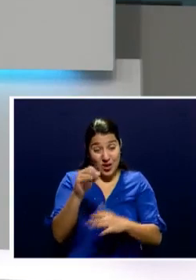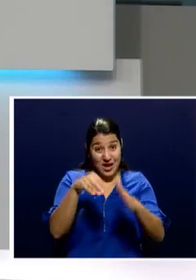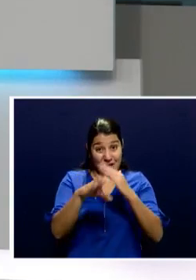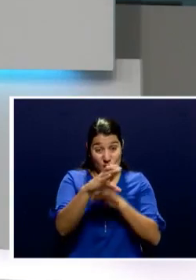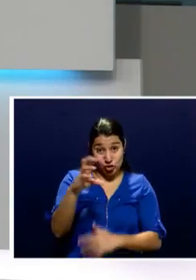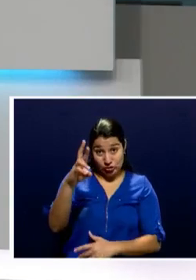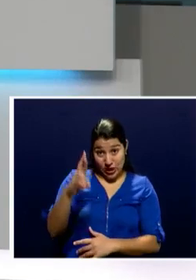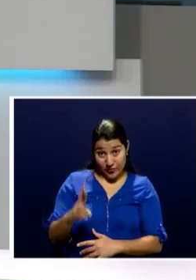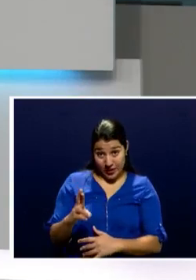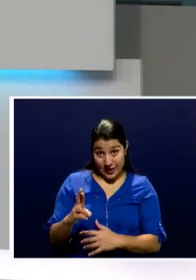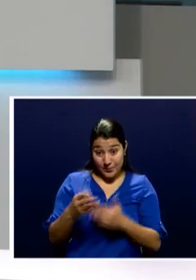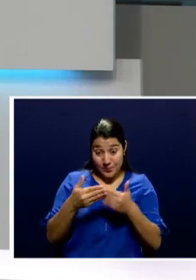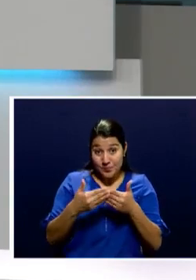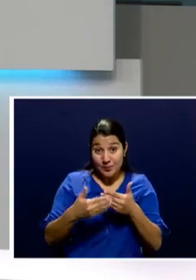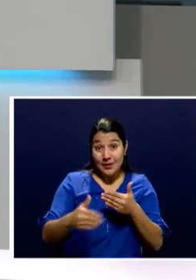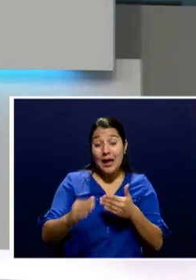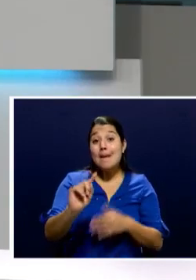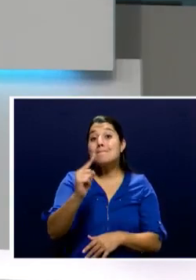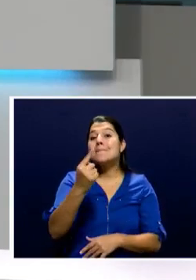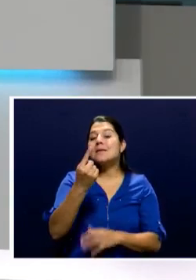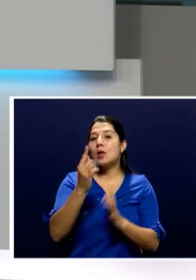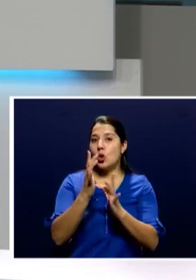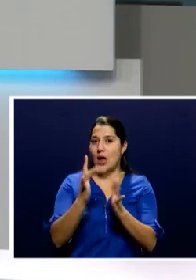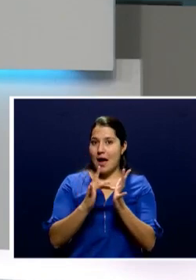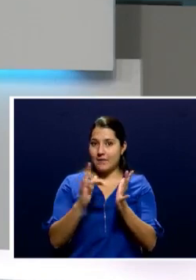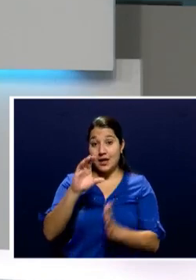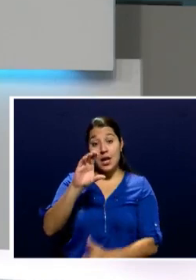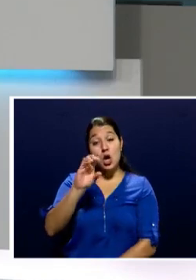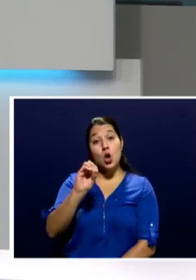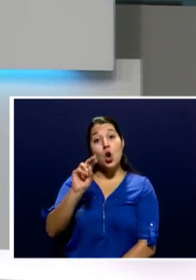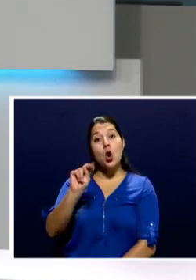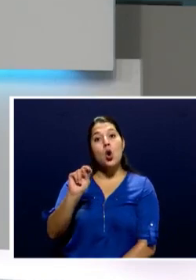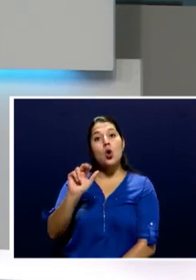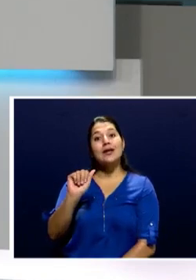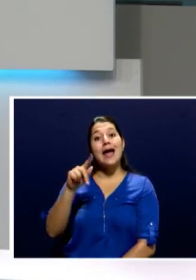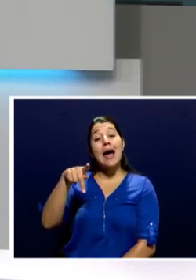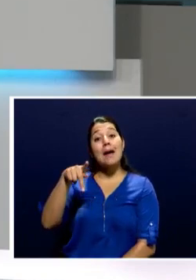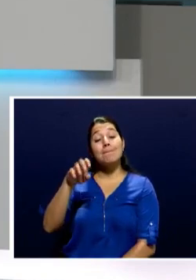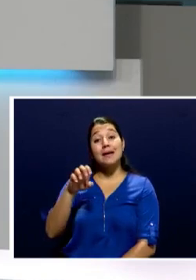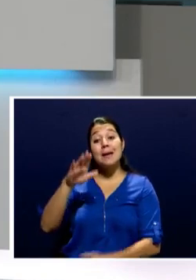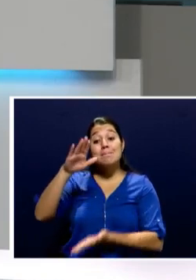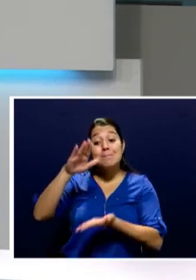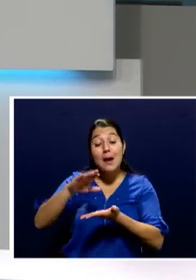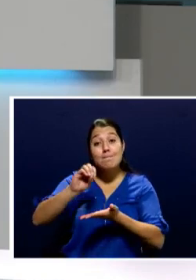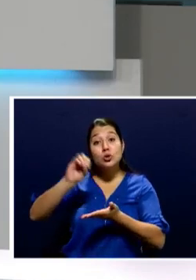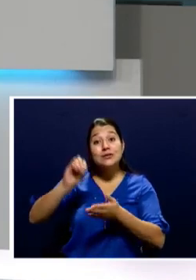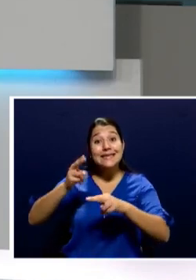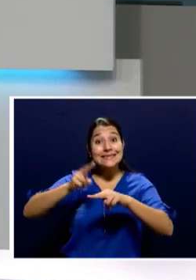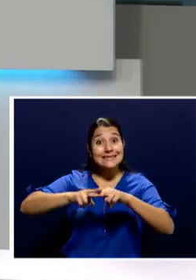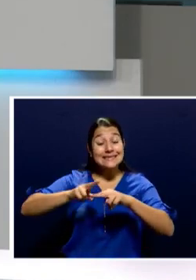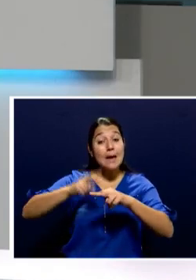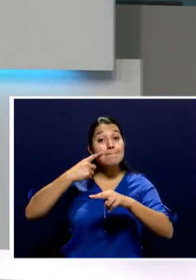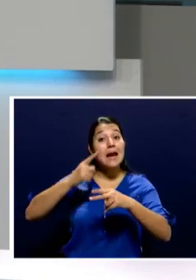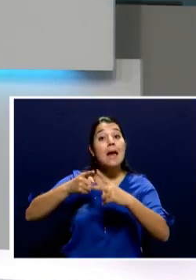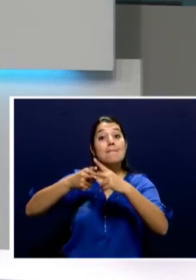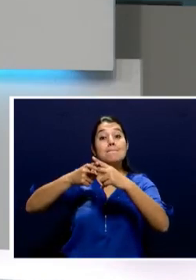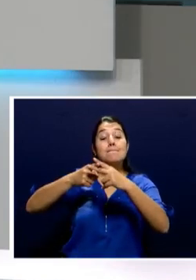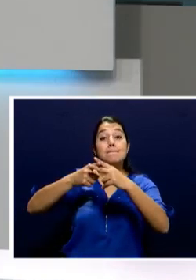A partir del 1 de abril, CONAPE disminuirá la tasa de interés de sus créditos del 6